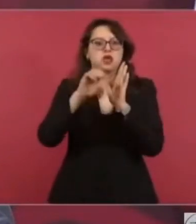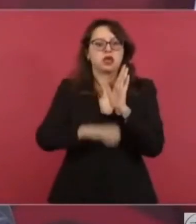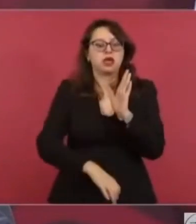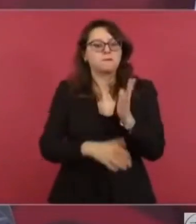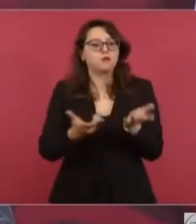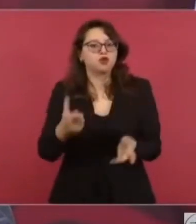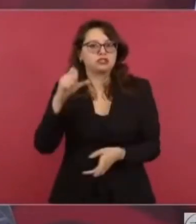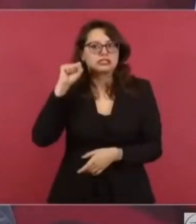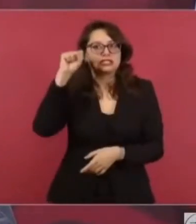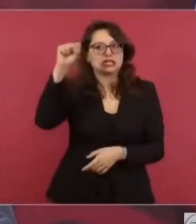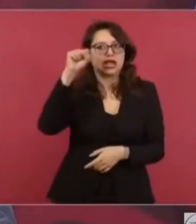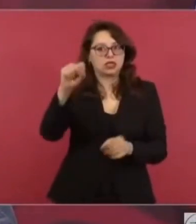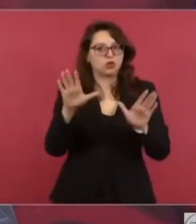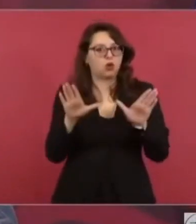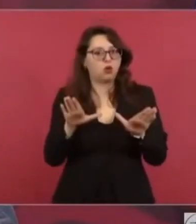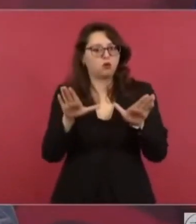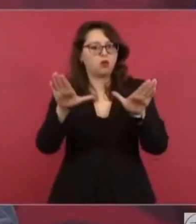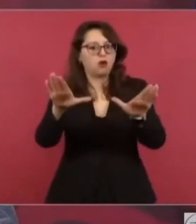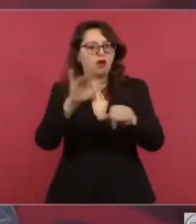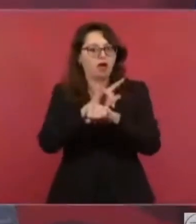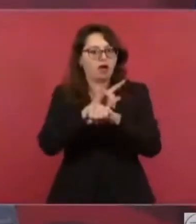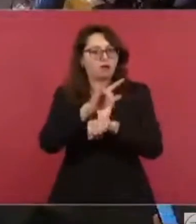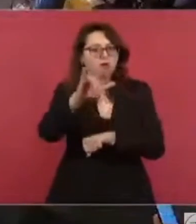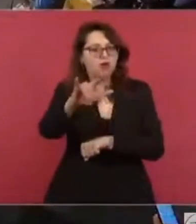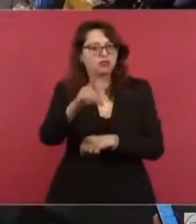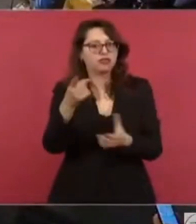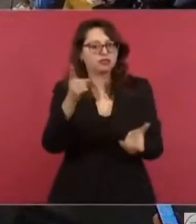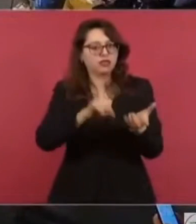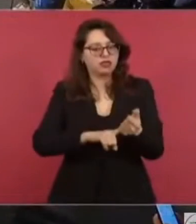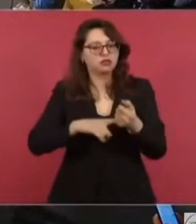prestaciones a los trabajadores.